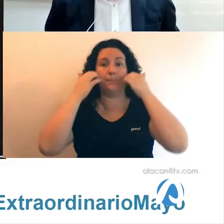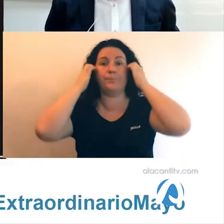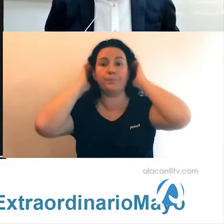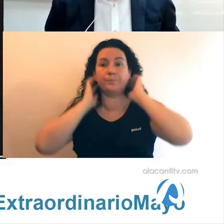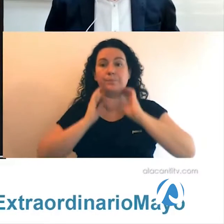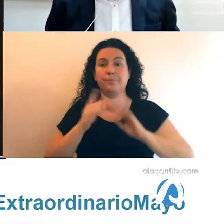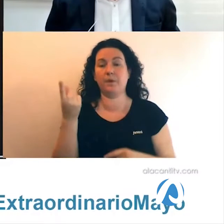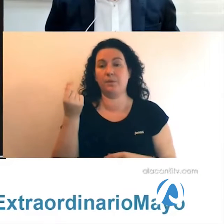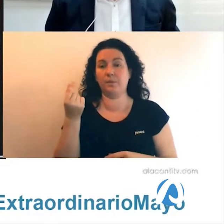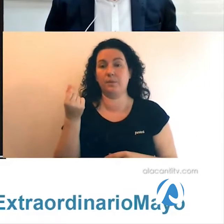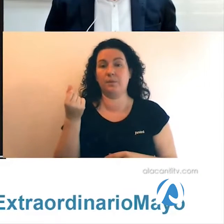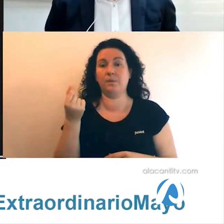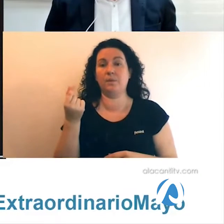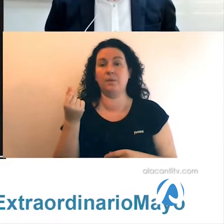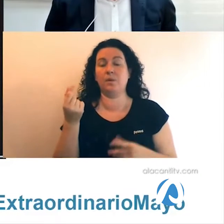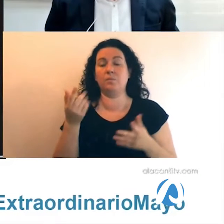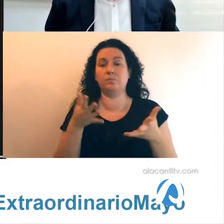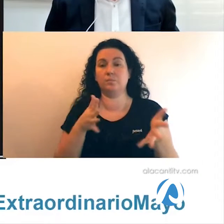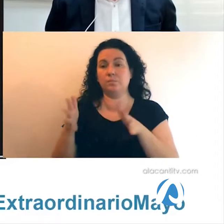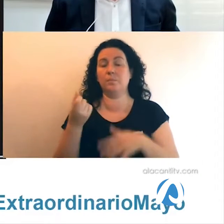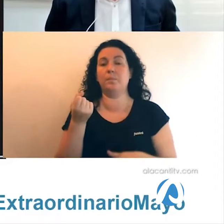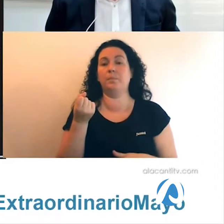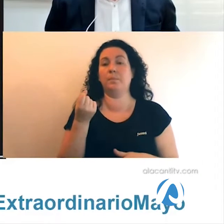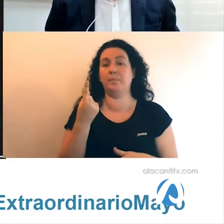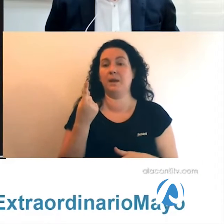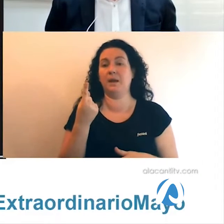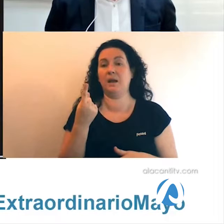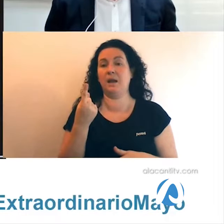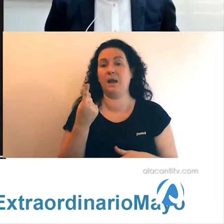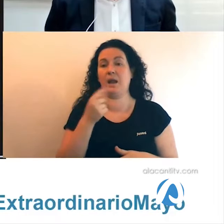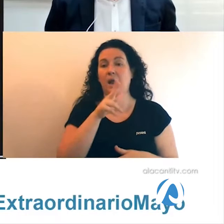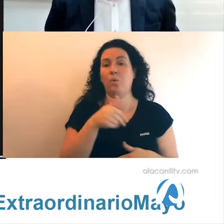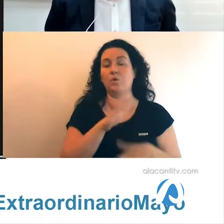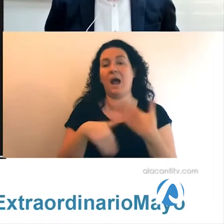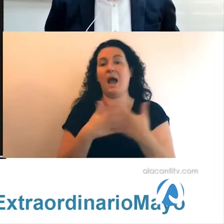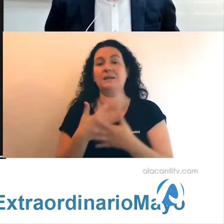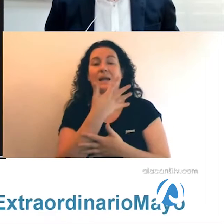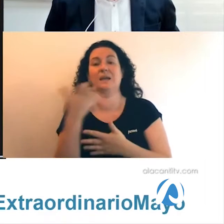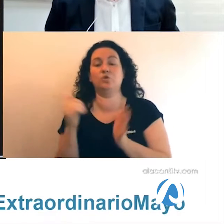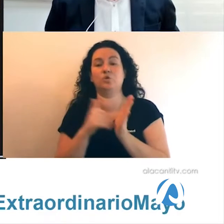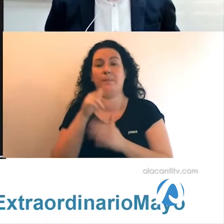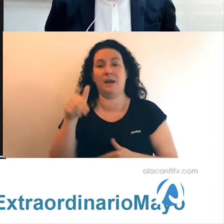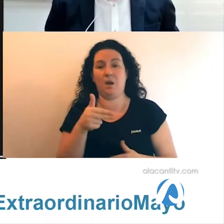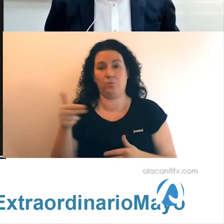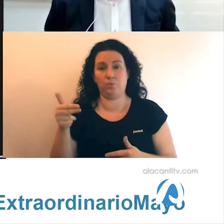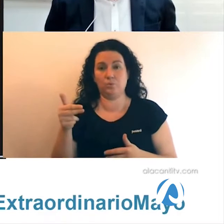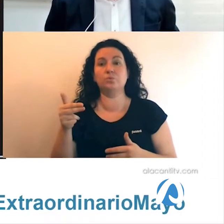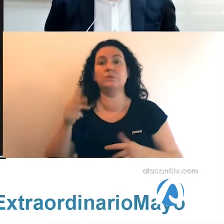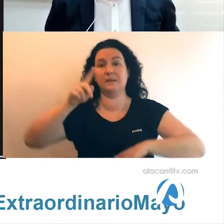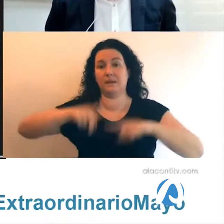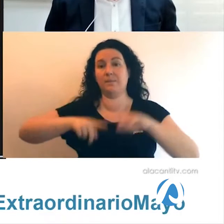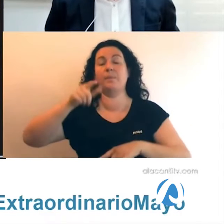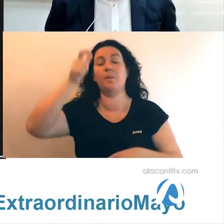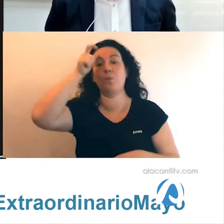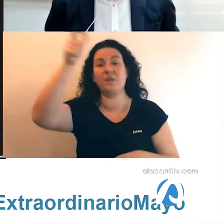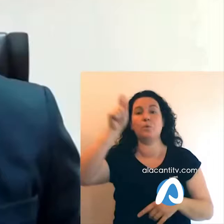oscilan en todo momento desde los 1.000 y algo euros hasta los casi 500.000 euros en función de ser un municipio turístico, con lo cual yo